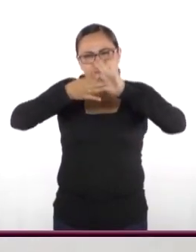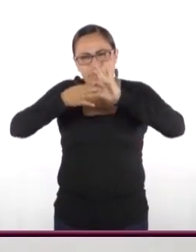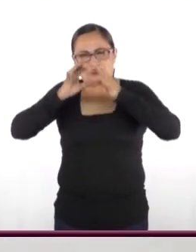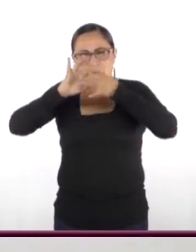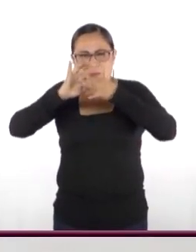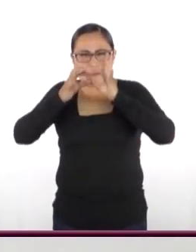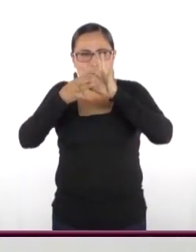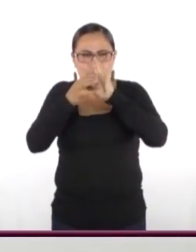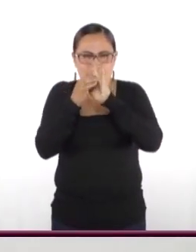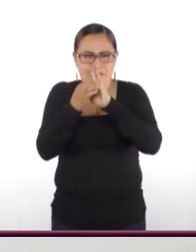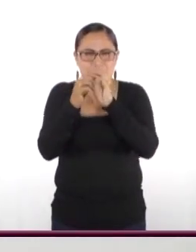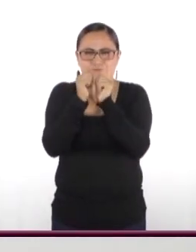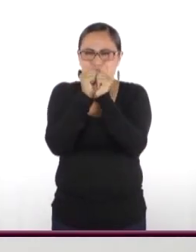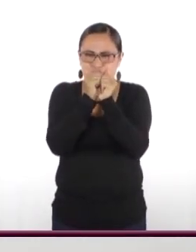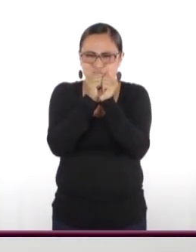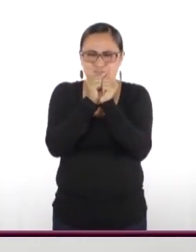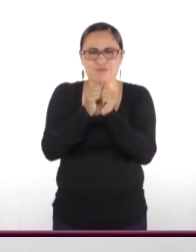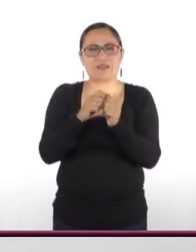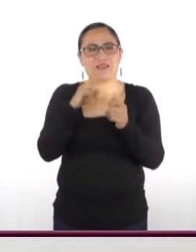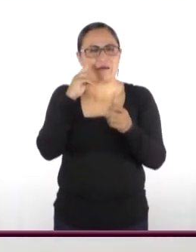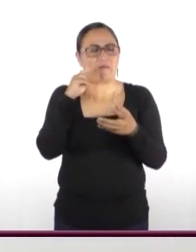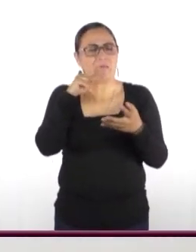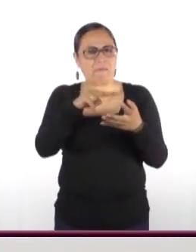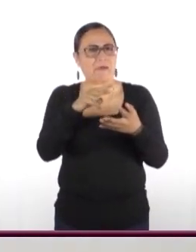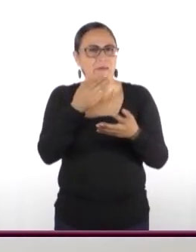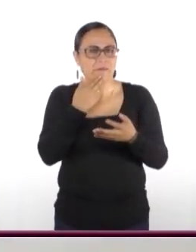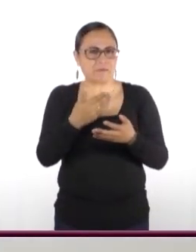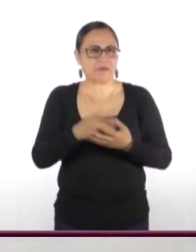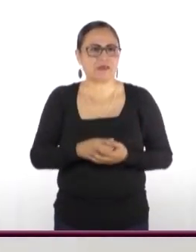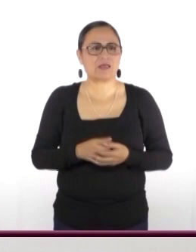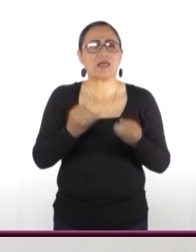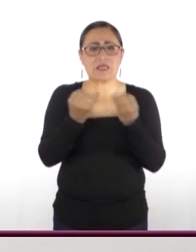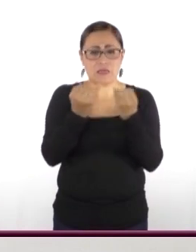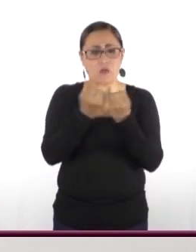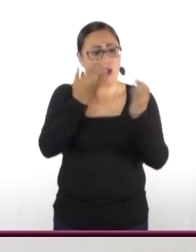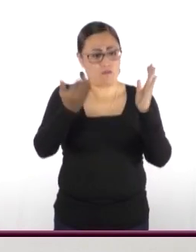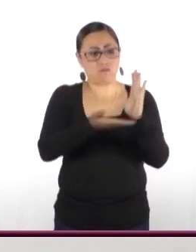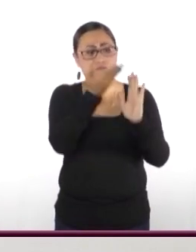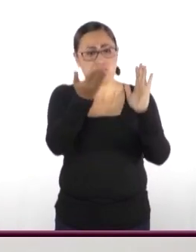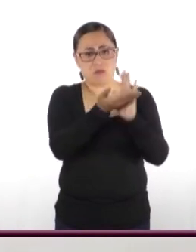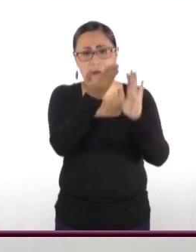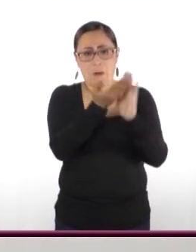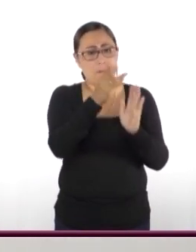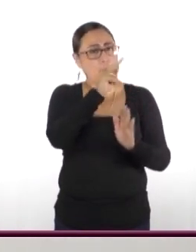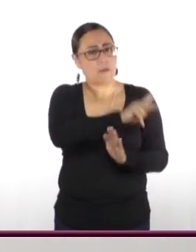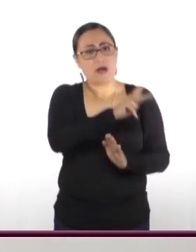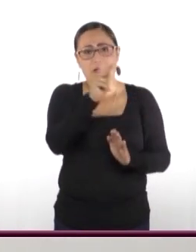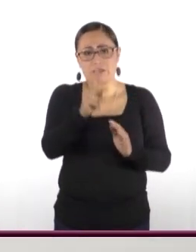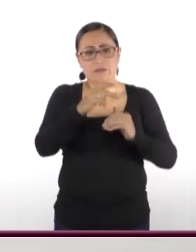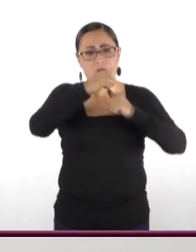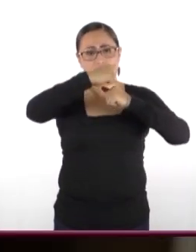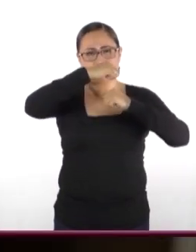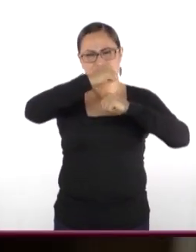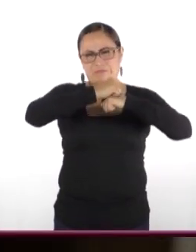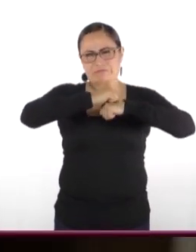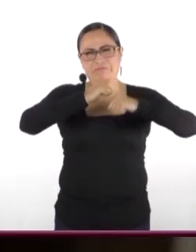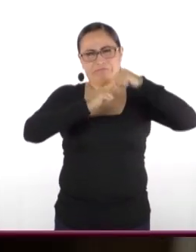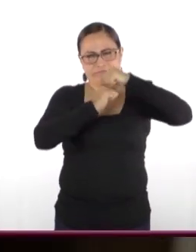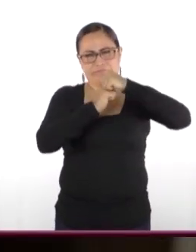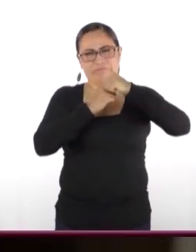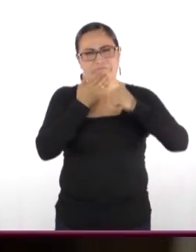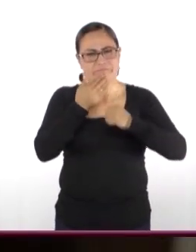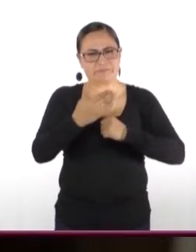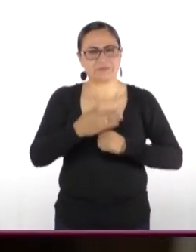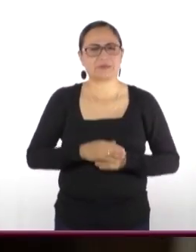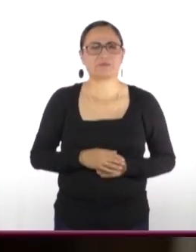este empaquetamiento que sea lo más pequeñito posible y que se pueda eficientizar todo. Lo vemos incluso en las construcciones, por ejemplo.